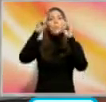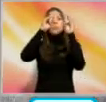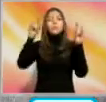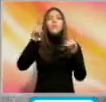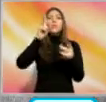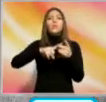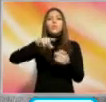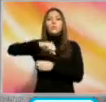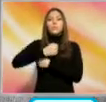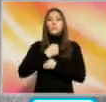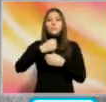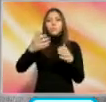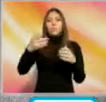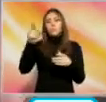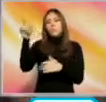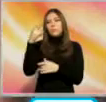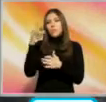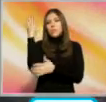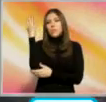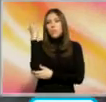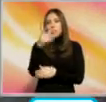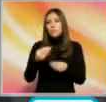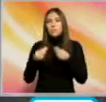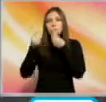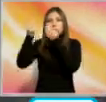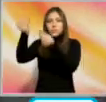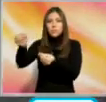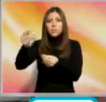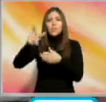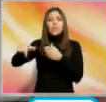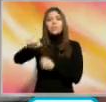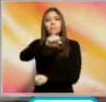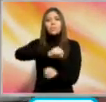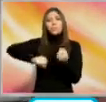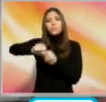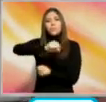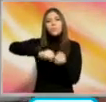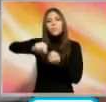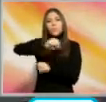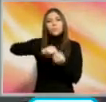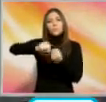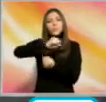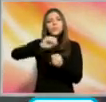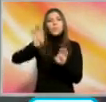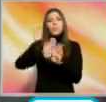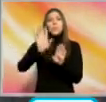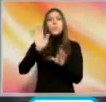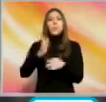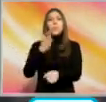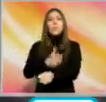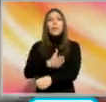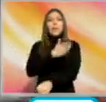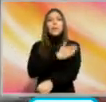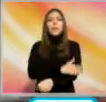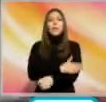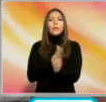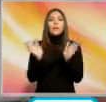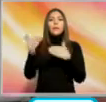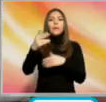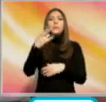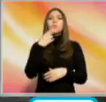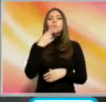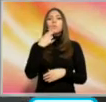de recopilación, Ok. lo entregas, ahí se muele en unas máquinas, lo hacen como chips de madera y eso lo utilizan